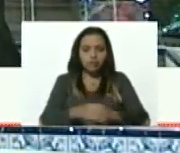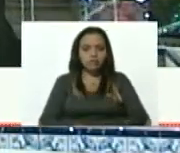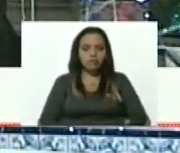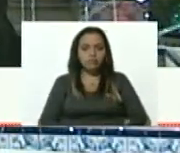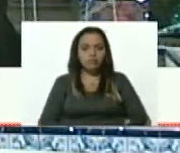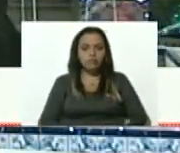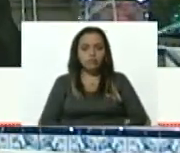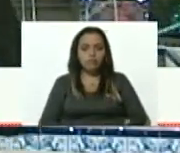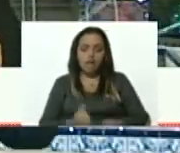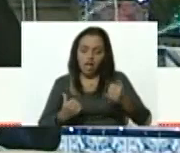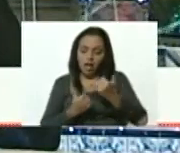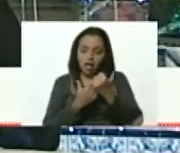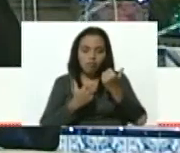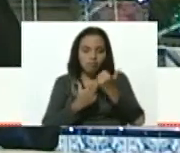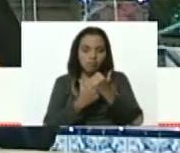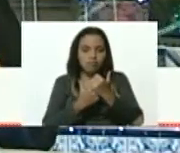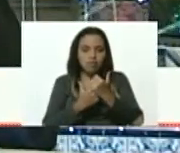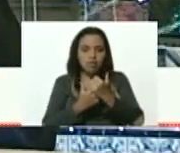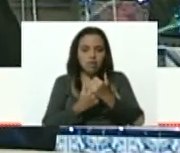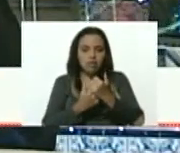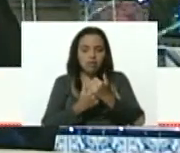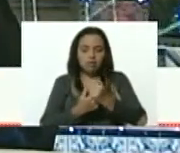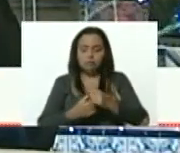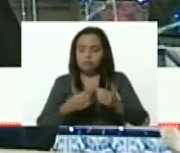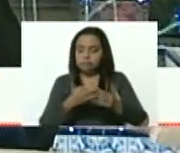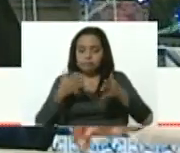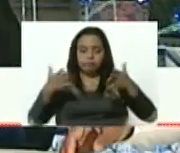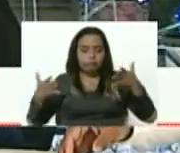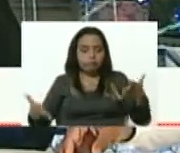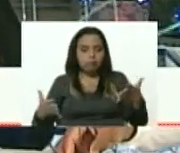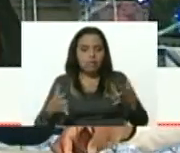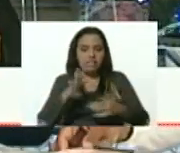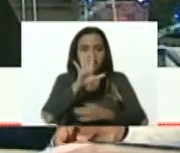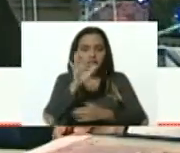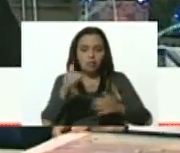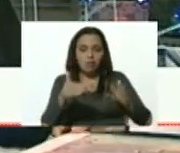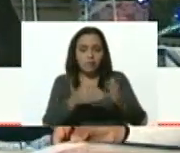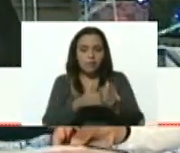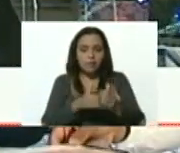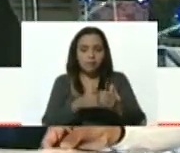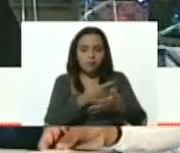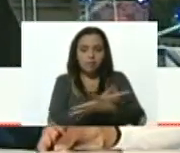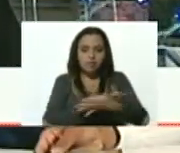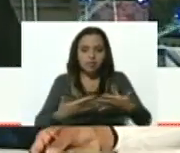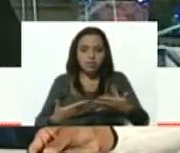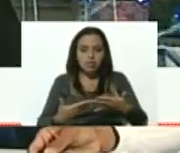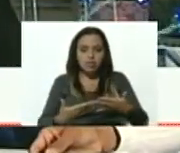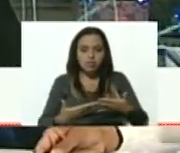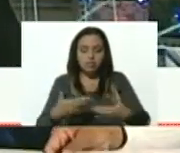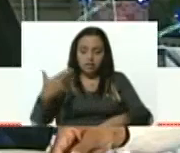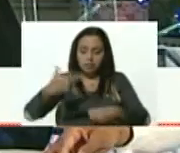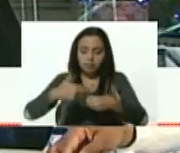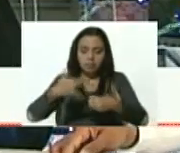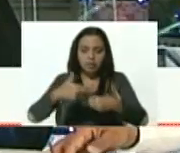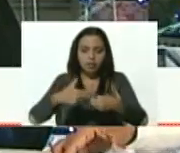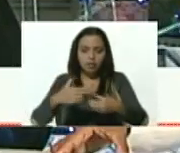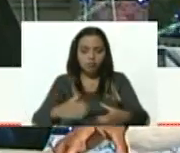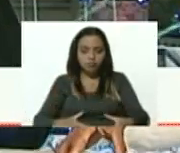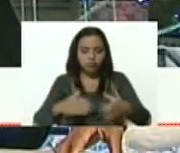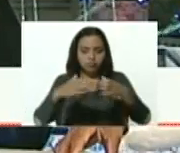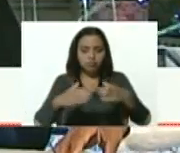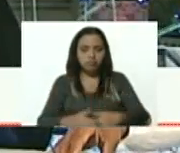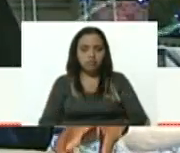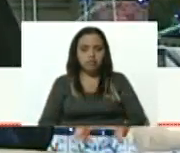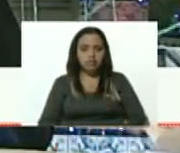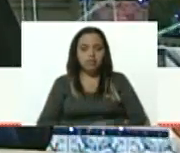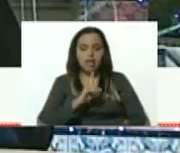petro, sustentado en una riqueza inmensa de 5.000 millones de barriles del bloque de Ayacucho, sustentado en la riqueza